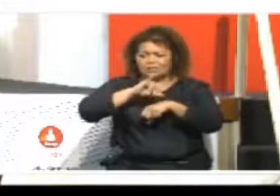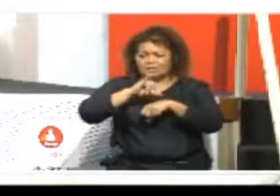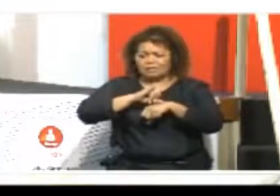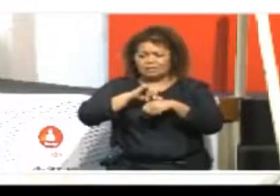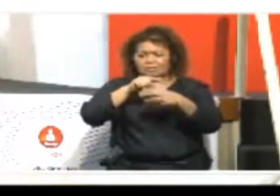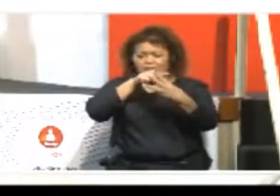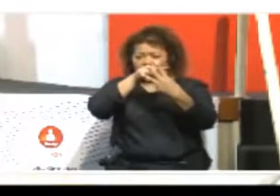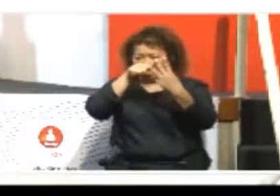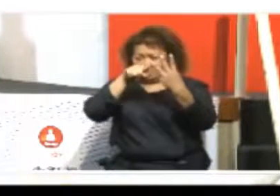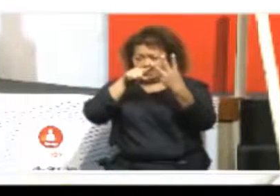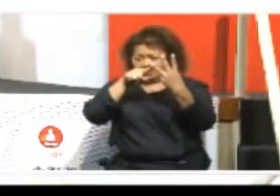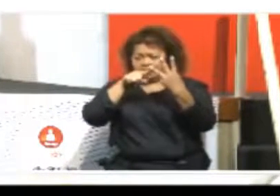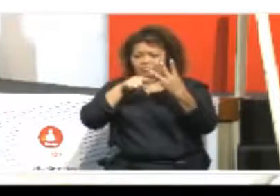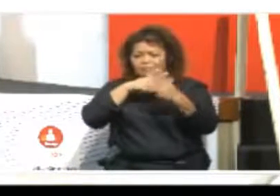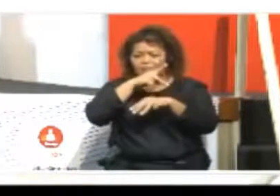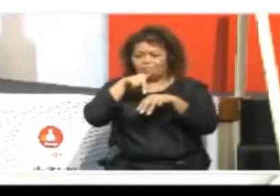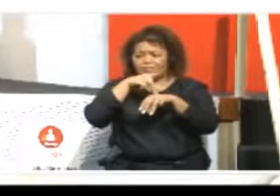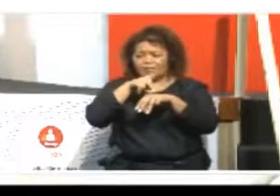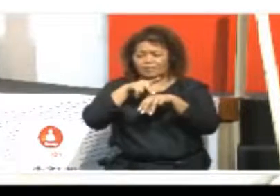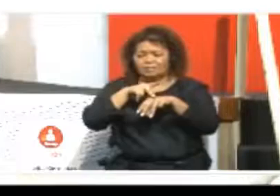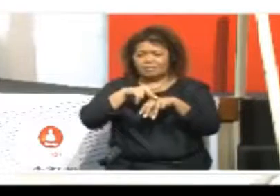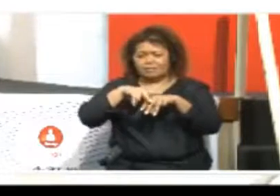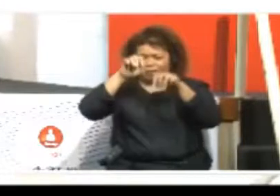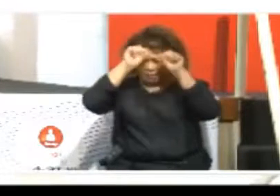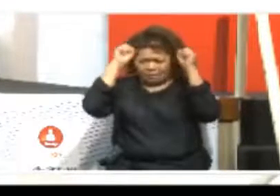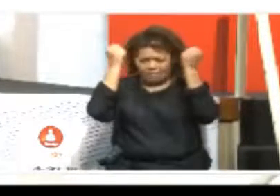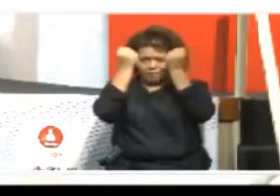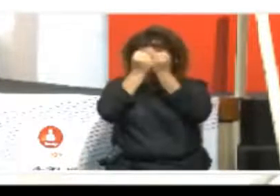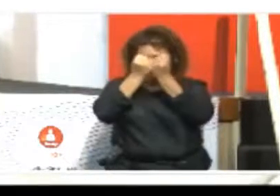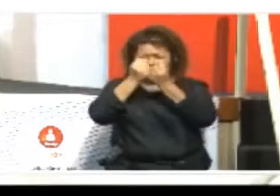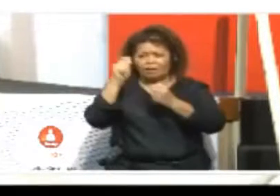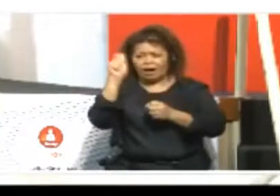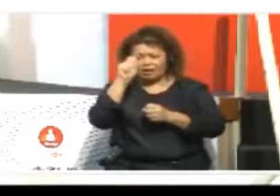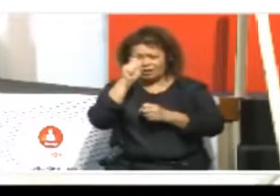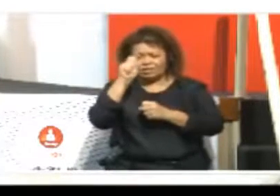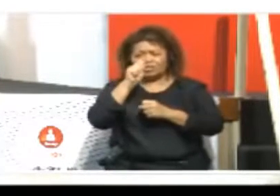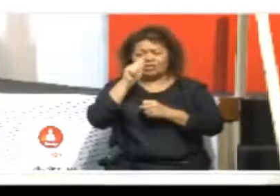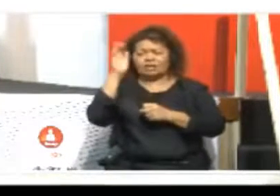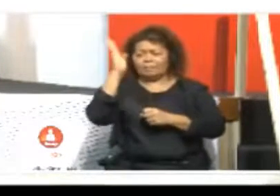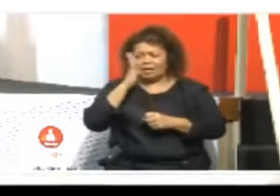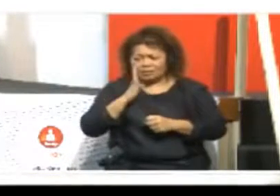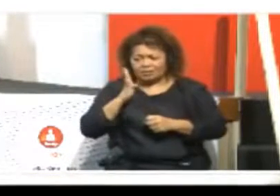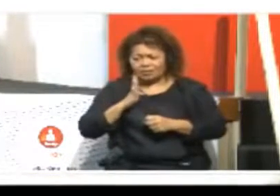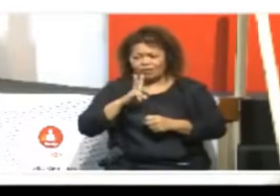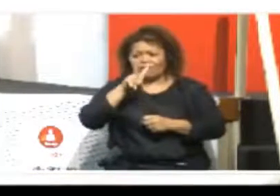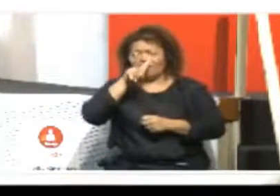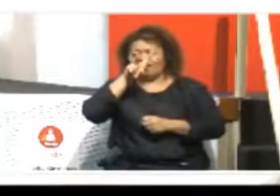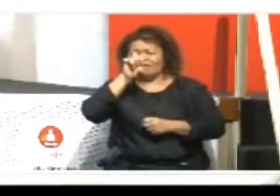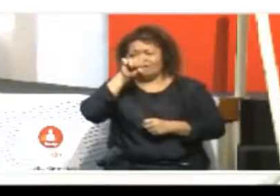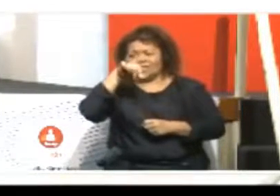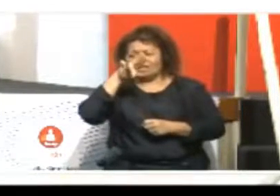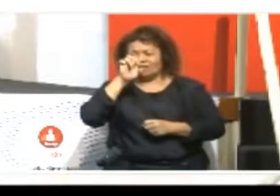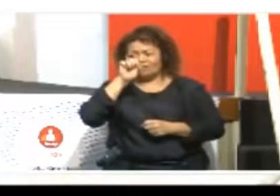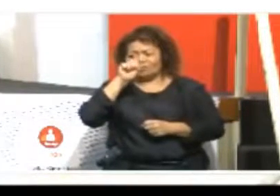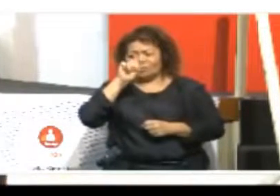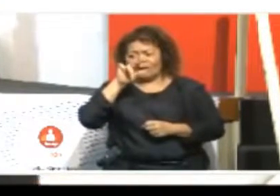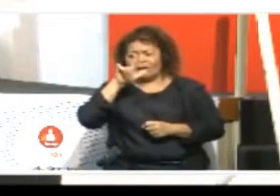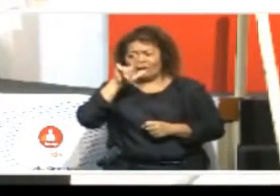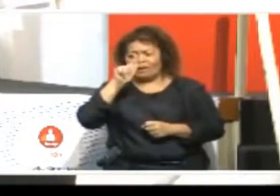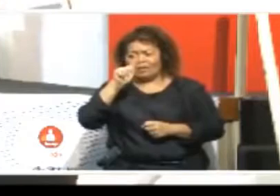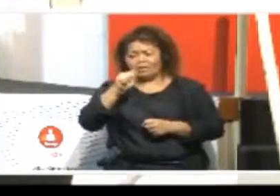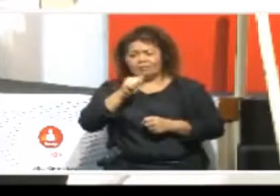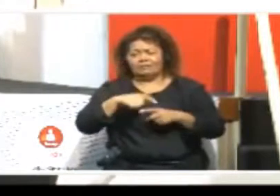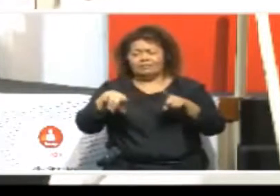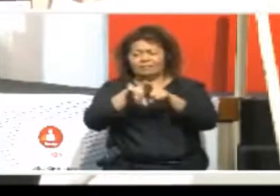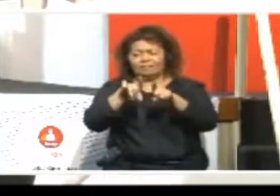que son México, Argentina, Brasil y Venezuela. Entonces, el gobierno central decidió adoptar la descentralización